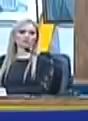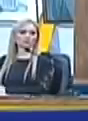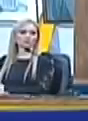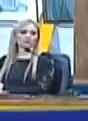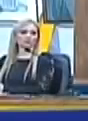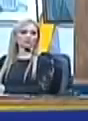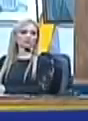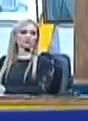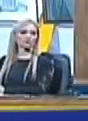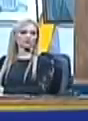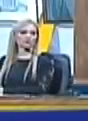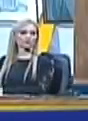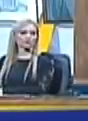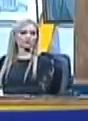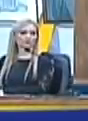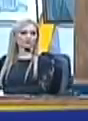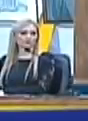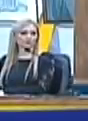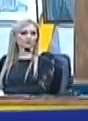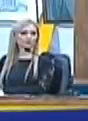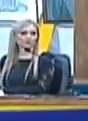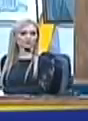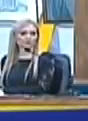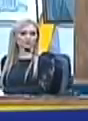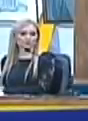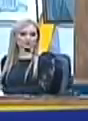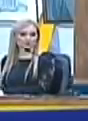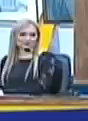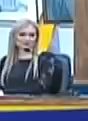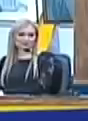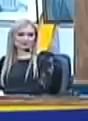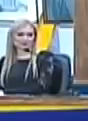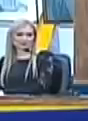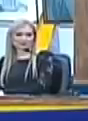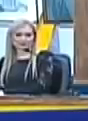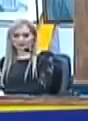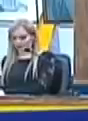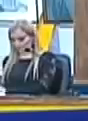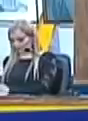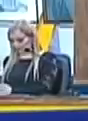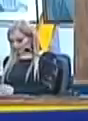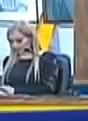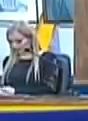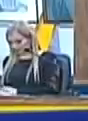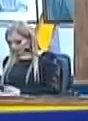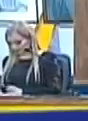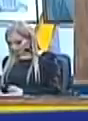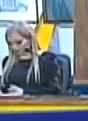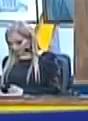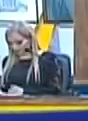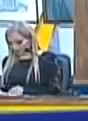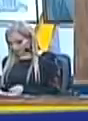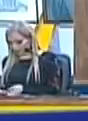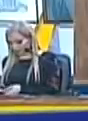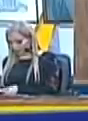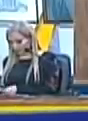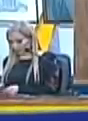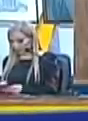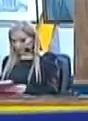las ciudadanas diputadas y los ciudadanos diputados que estén de acuerdo como aprobar el orden del día que ha leído la ciudadana secretaria por favor